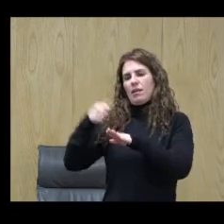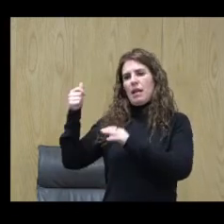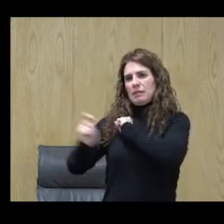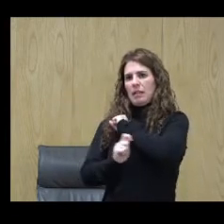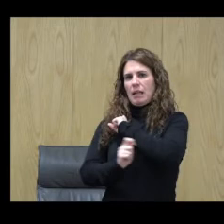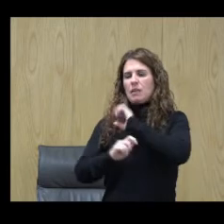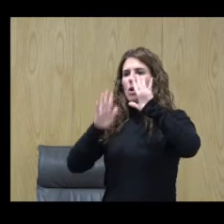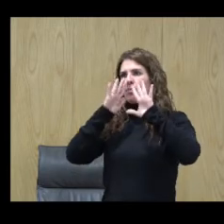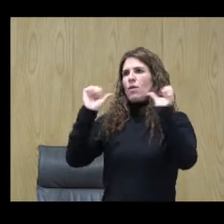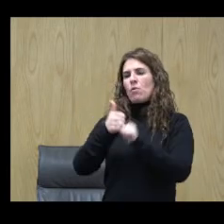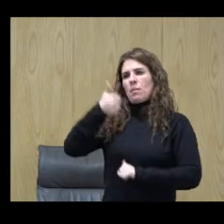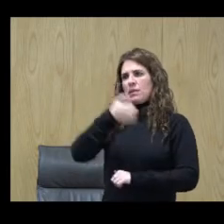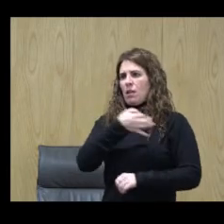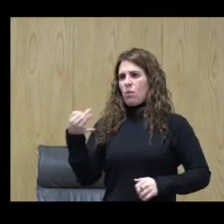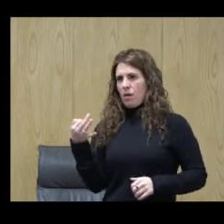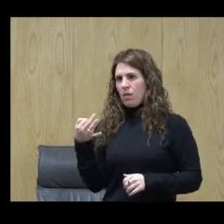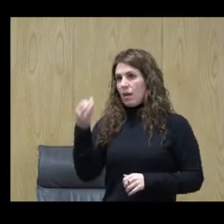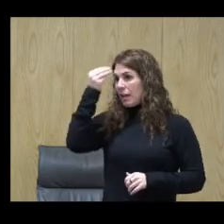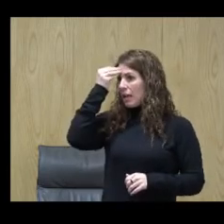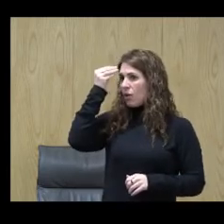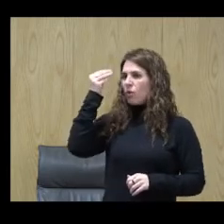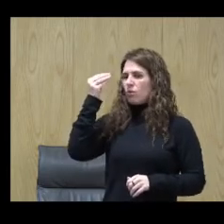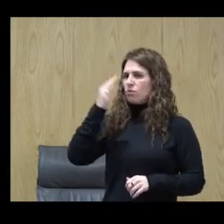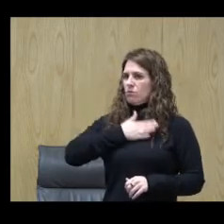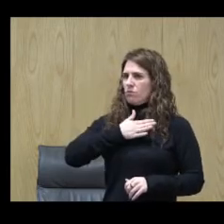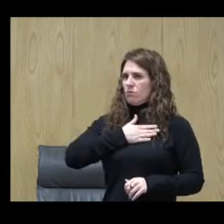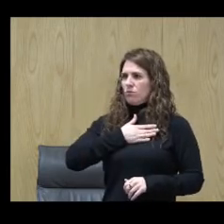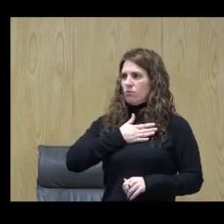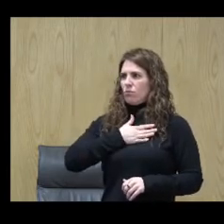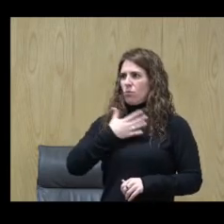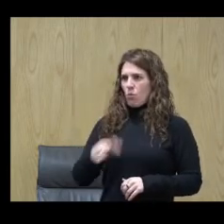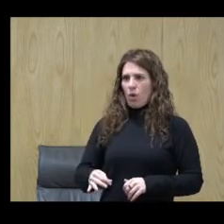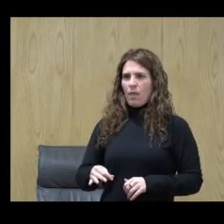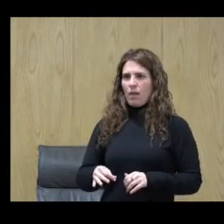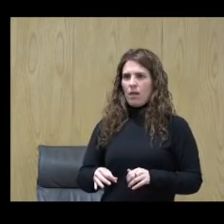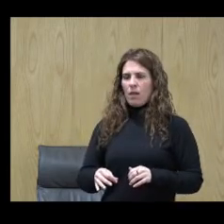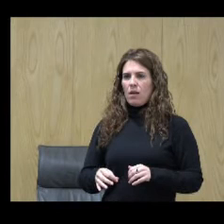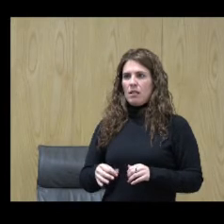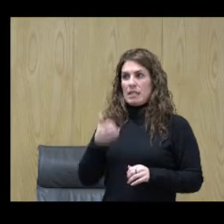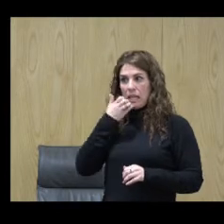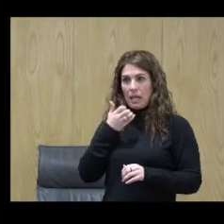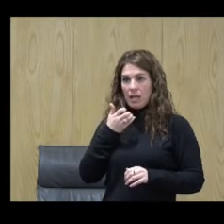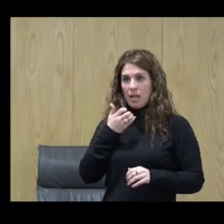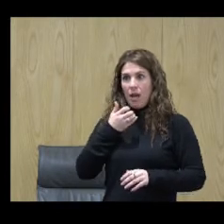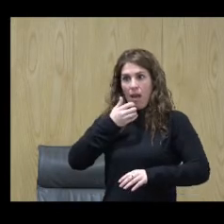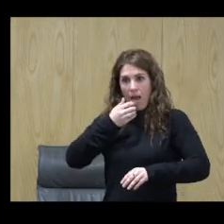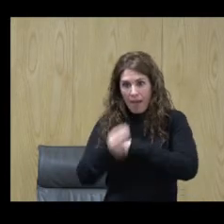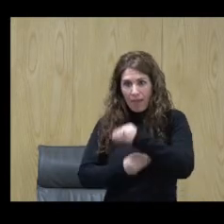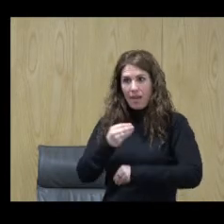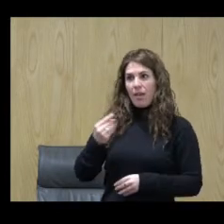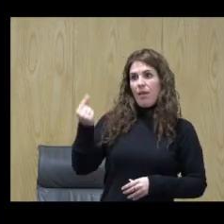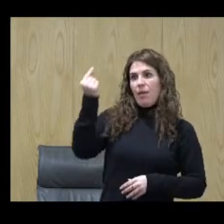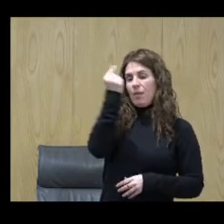más adecuada. Yo creo que tenemos esa ganancia posible, ese potencial de ganancia, si de alguna forma se